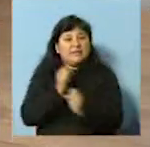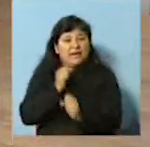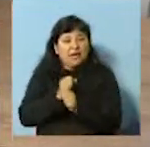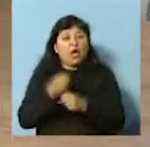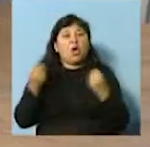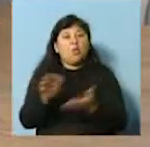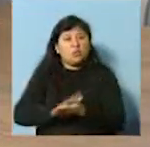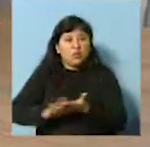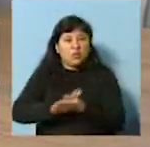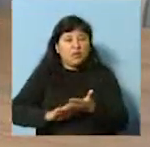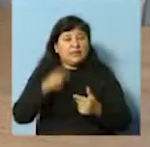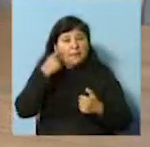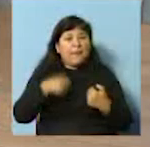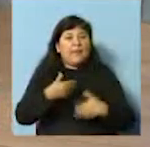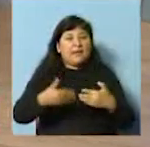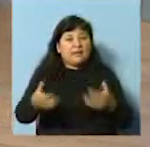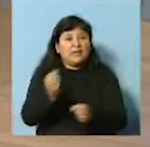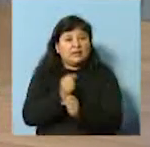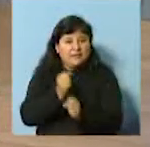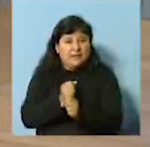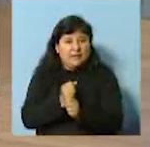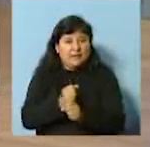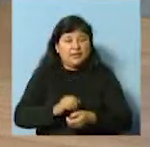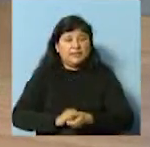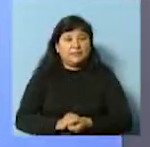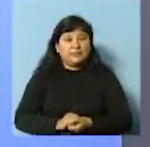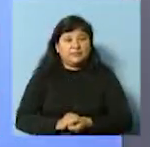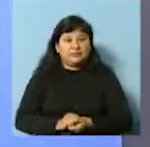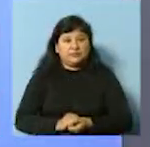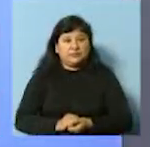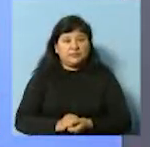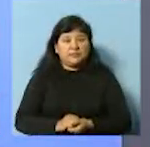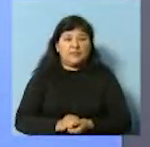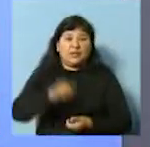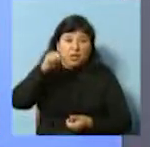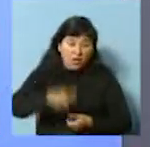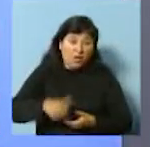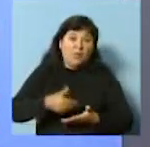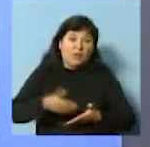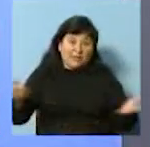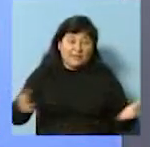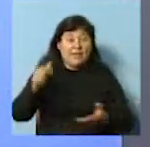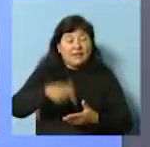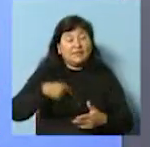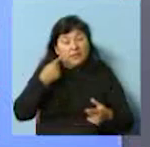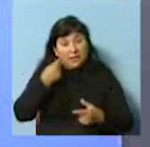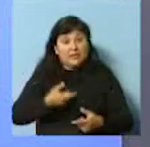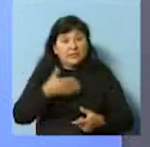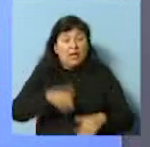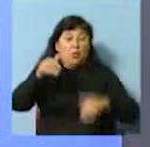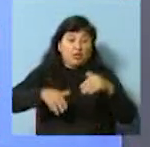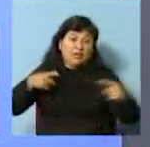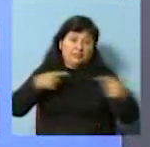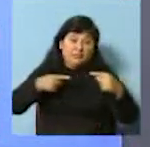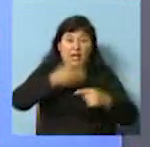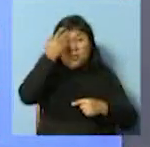es fortaleciendo una alternativa de los trabajos y no votando si se quiere hoy si uno quiere enfrentar a carlos morales no puede ser